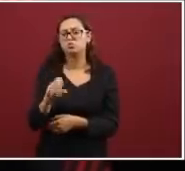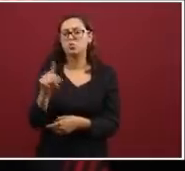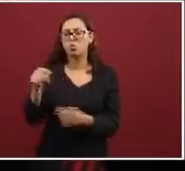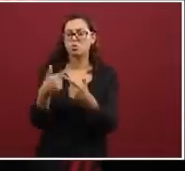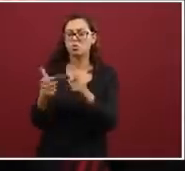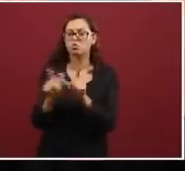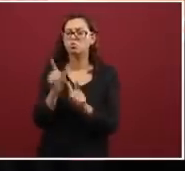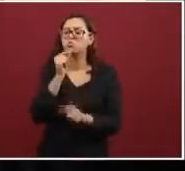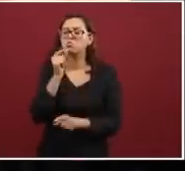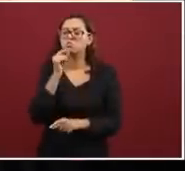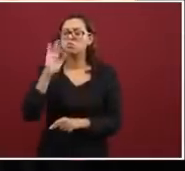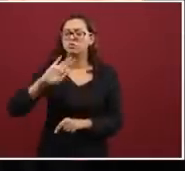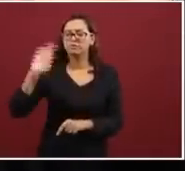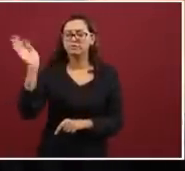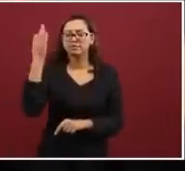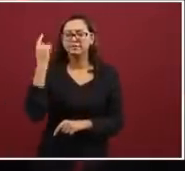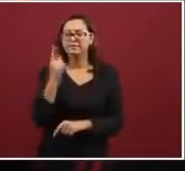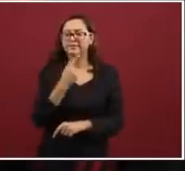federales que